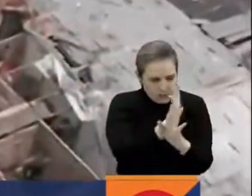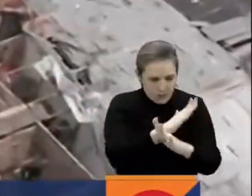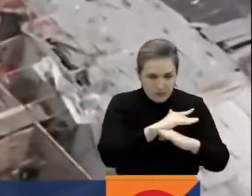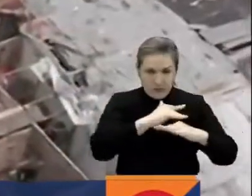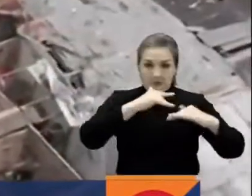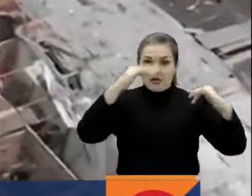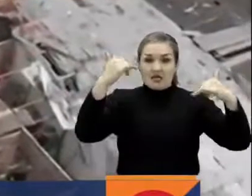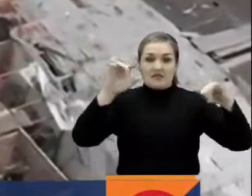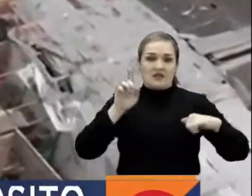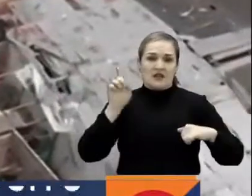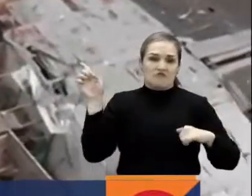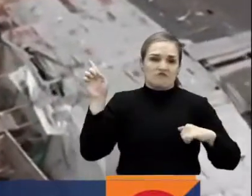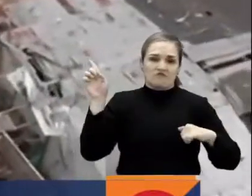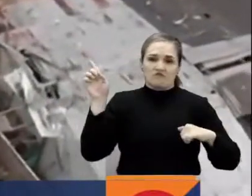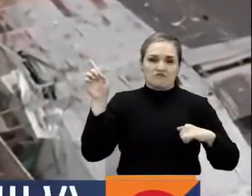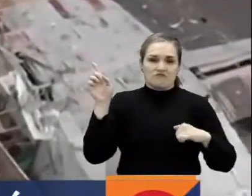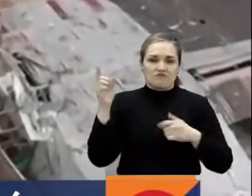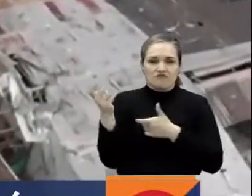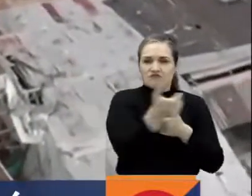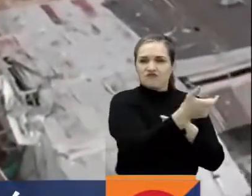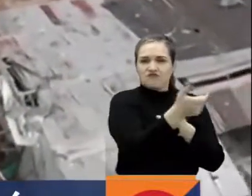el lugar de la explosión.